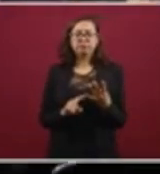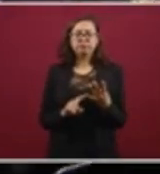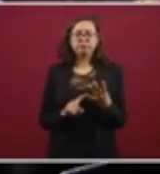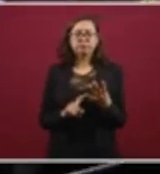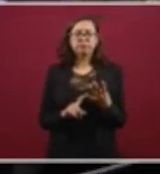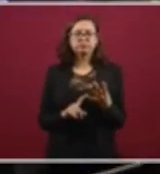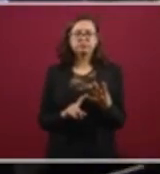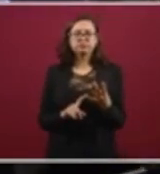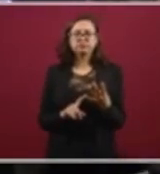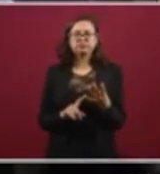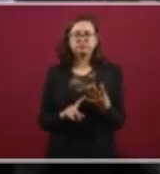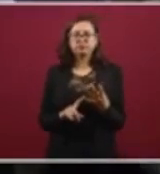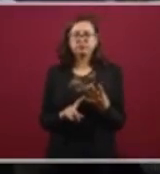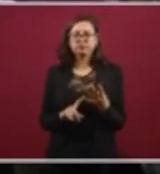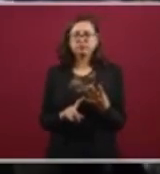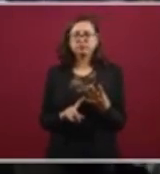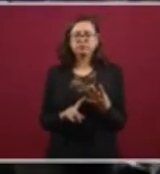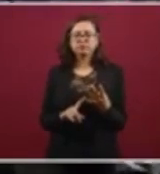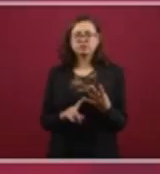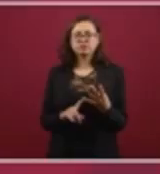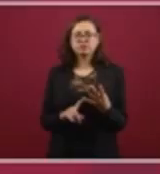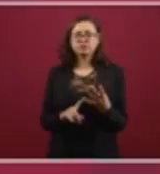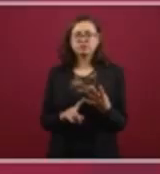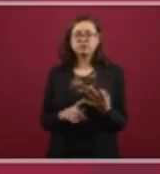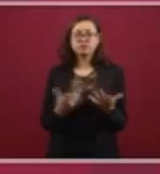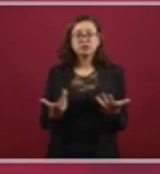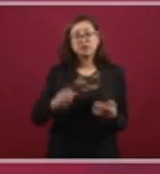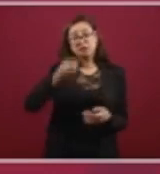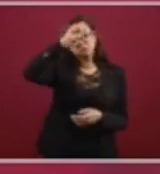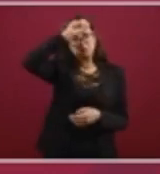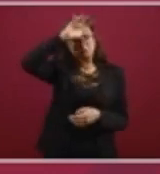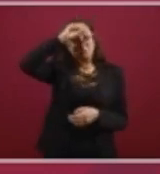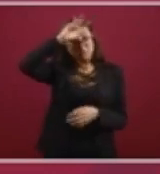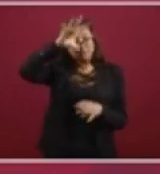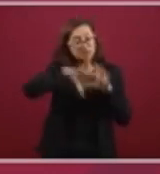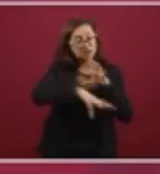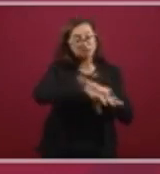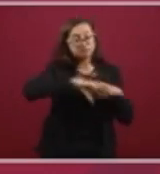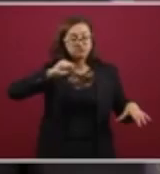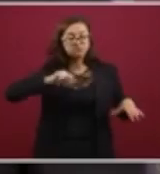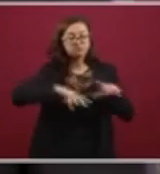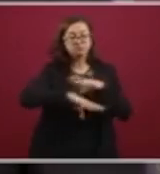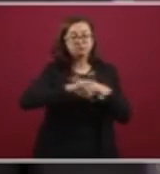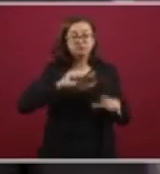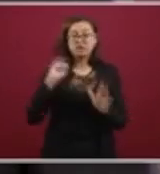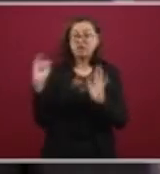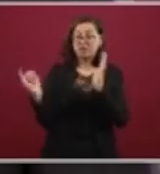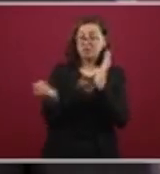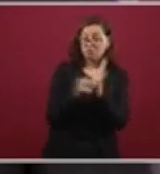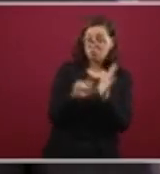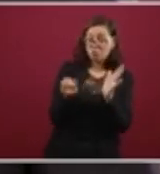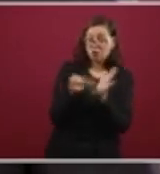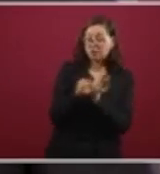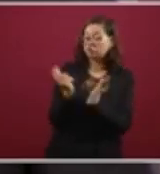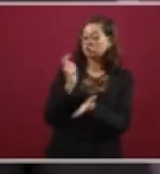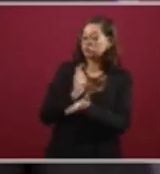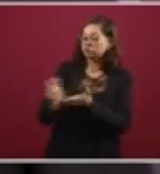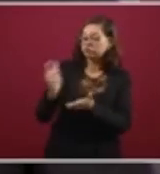llegue el impuesto que se cobra por la extracción de minerales a las comunidades.